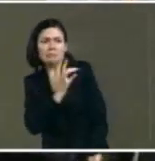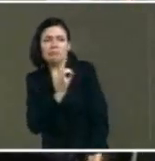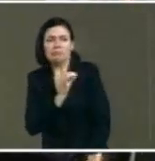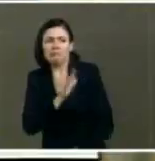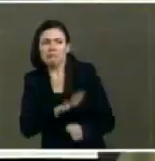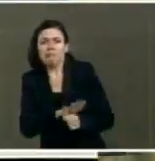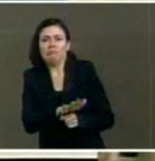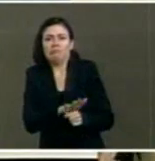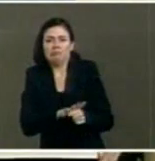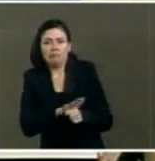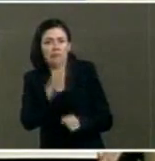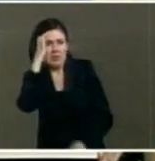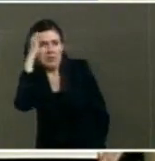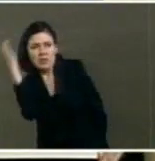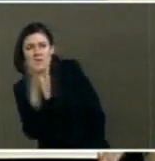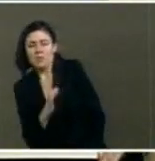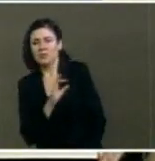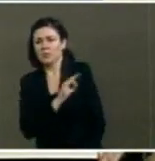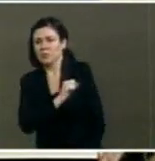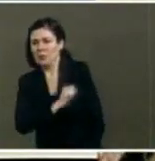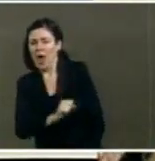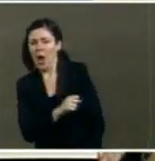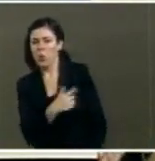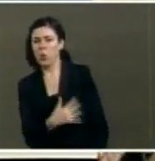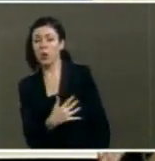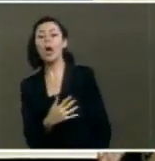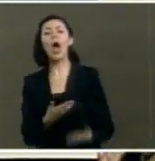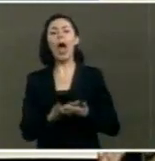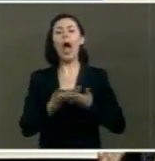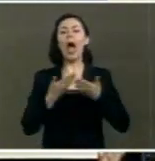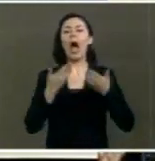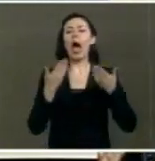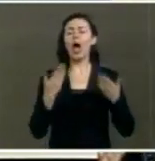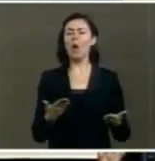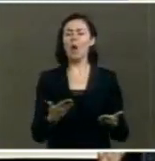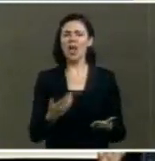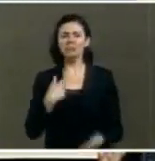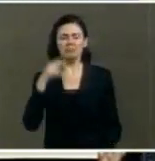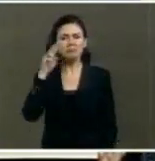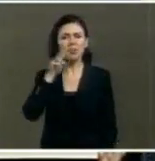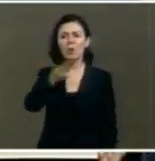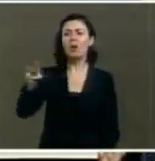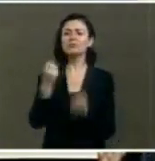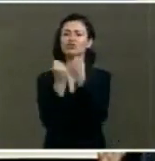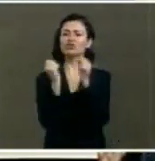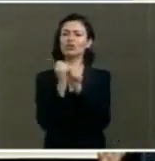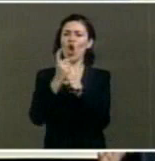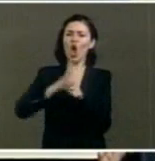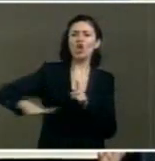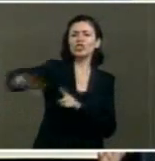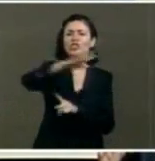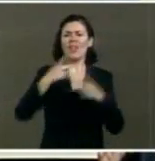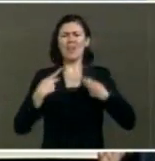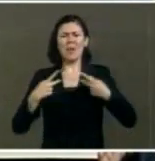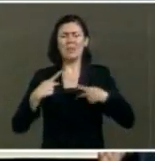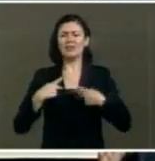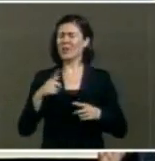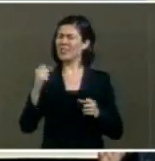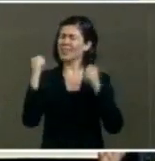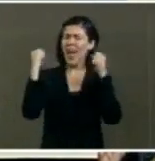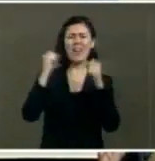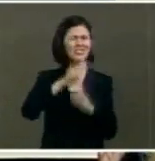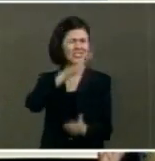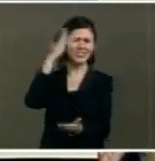impotencia. Lo veo en una sociedad que grita un ya basta sonoro y activo y que es un clamor que todos